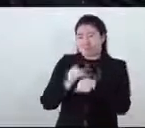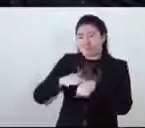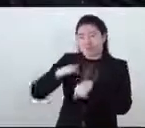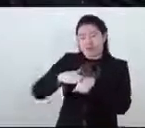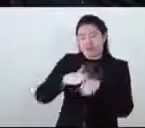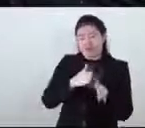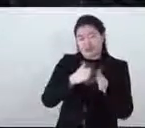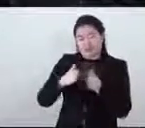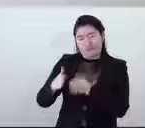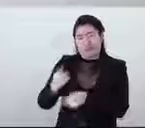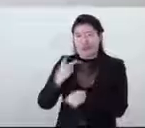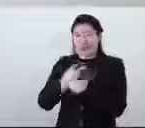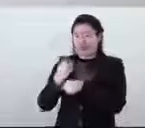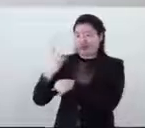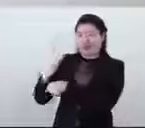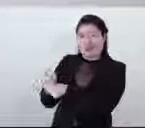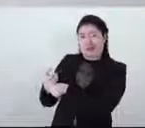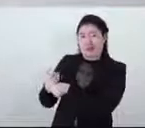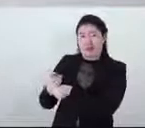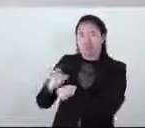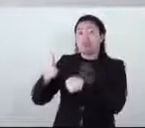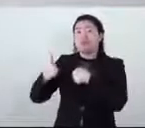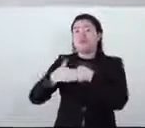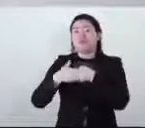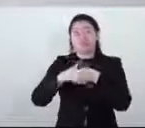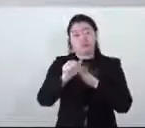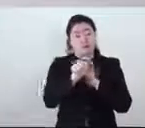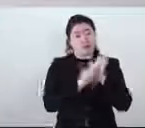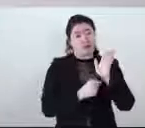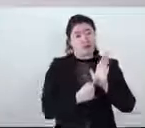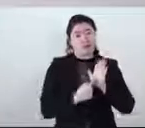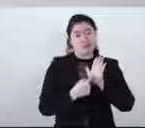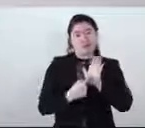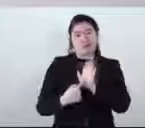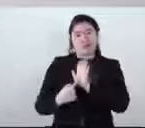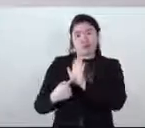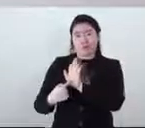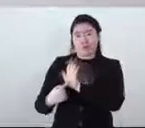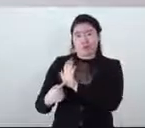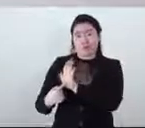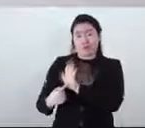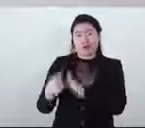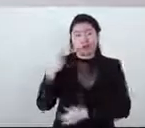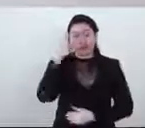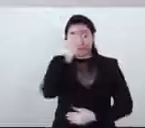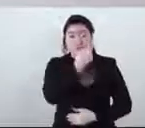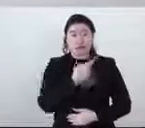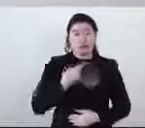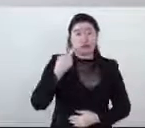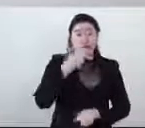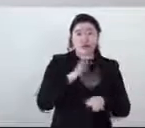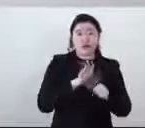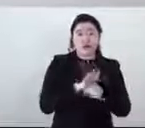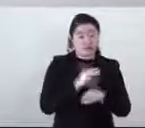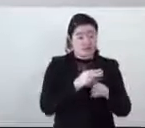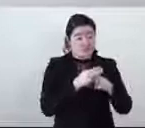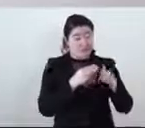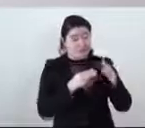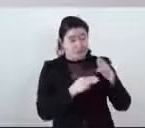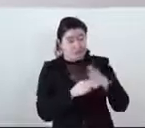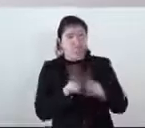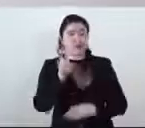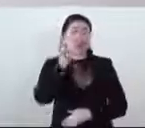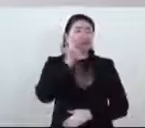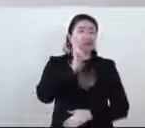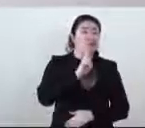una tercera fase que será entregada en los siguientes meses, en donde habrá una revisión tanto de materiales, pruebas